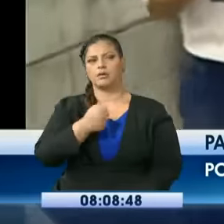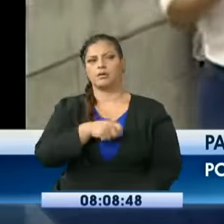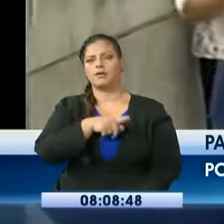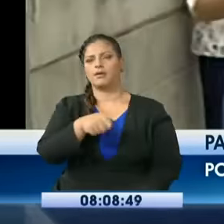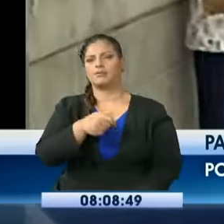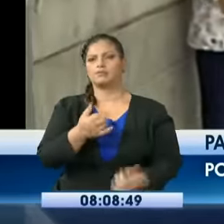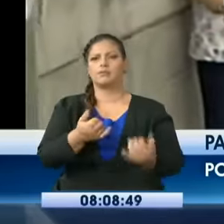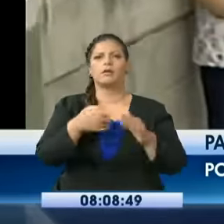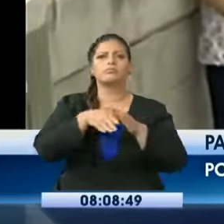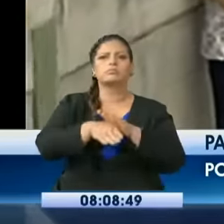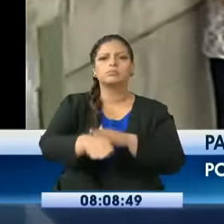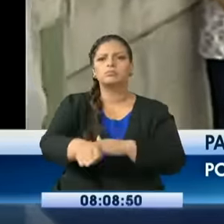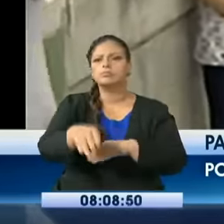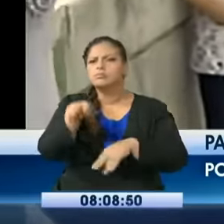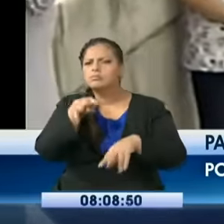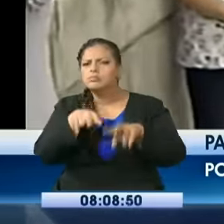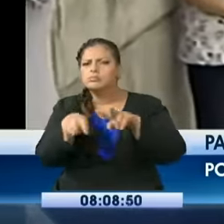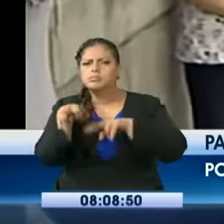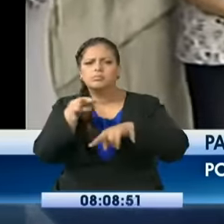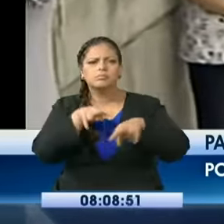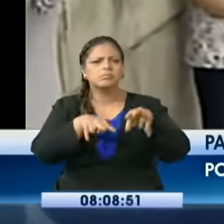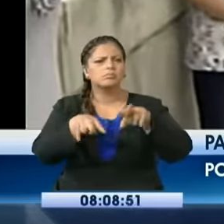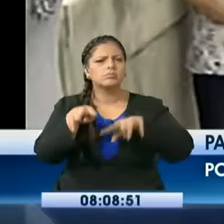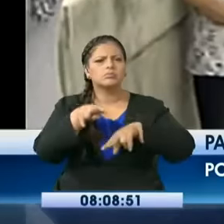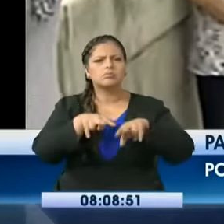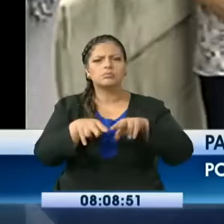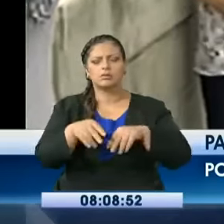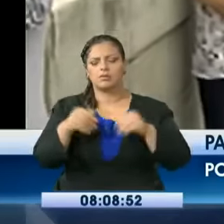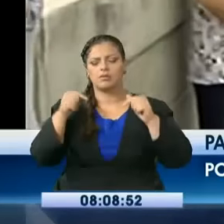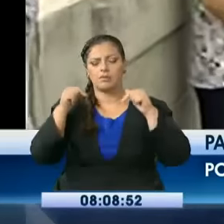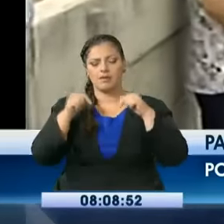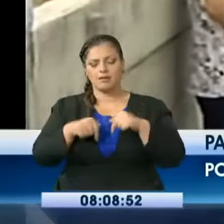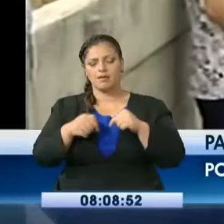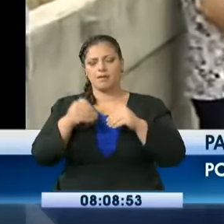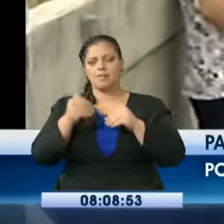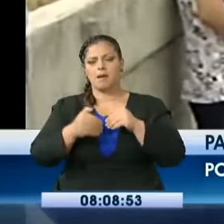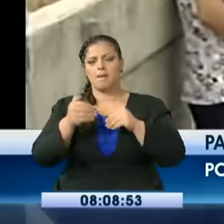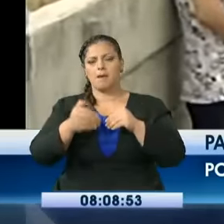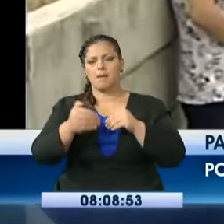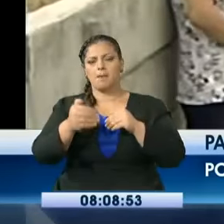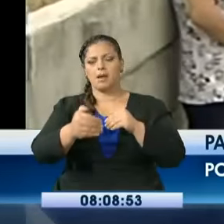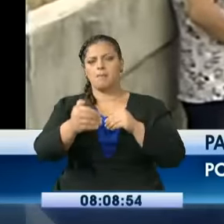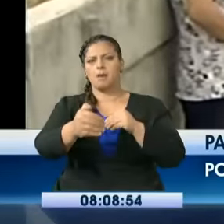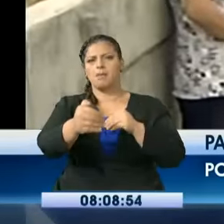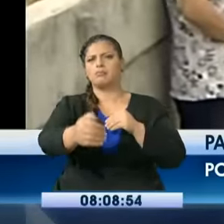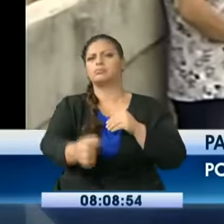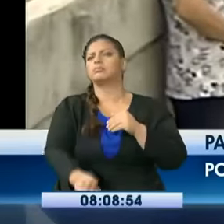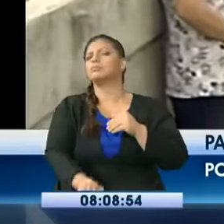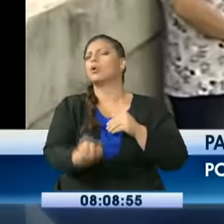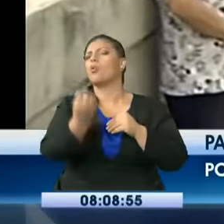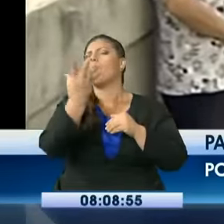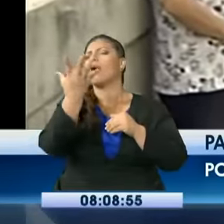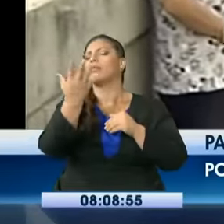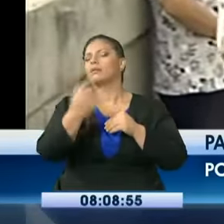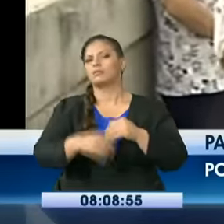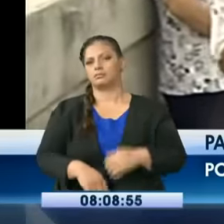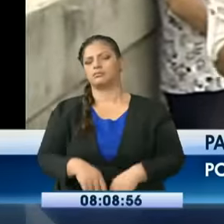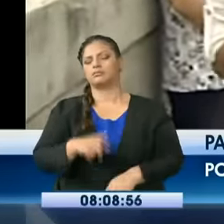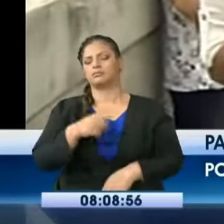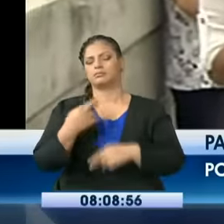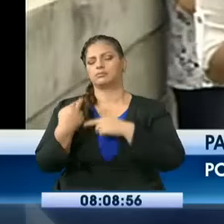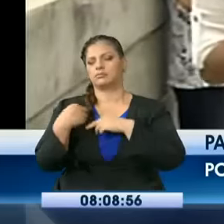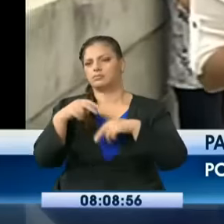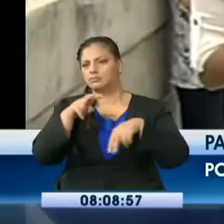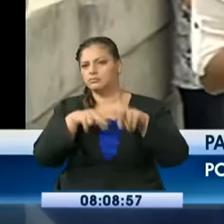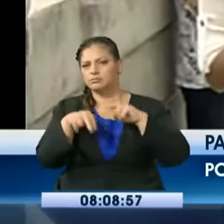de la Ciudadela para determinar exactamente cuál es la distancia de aquí del ingreso hacia la unidad del Milenio. Más tarde vamos a estar